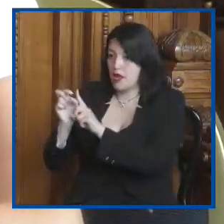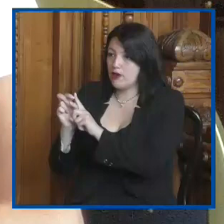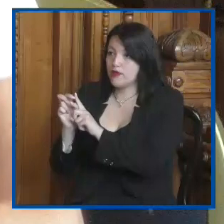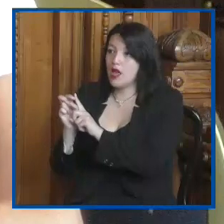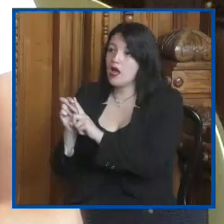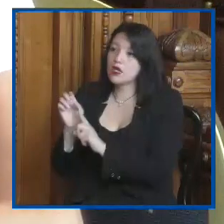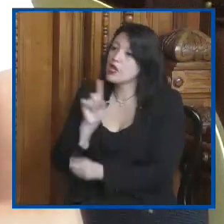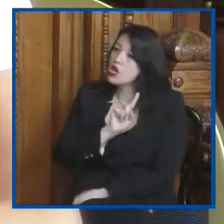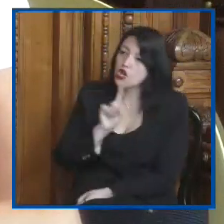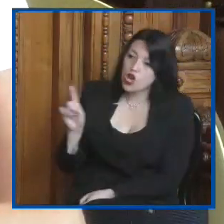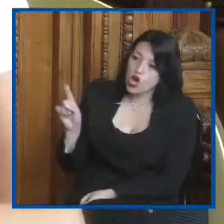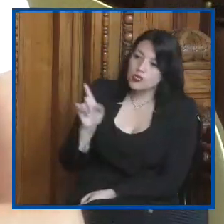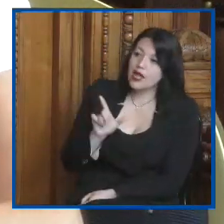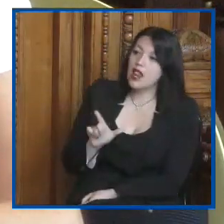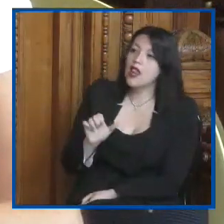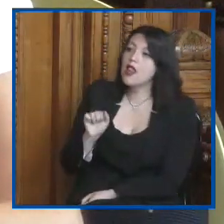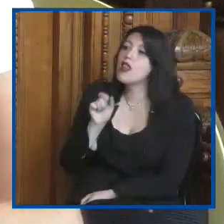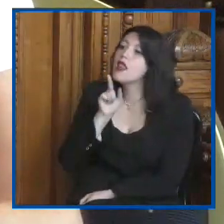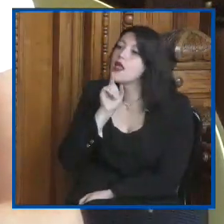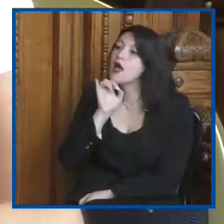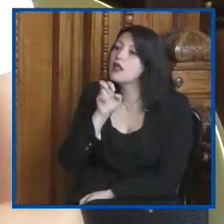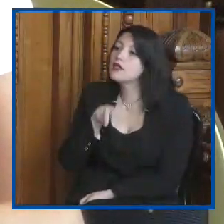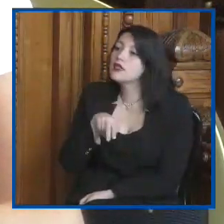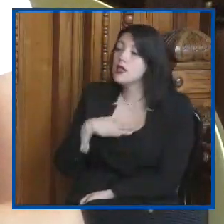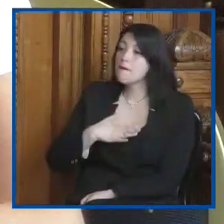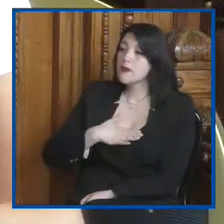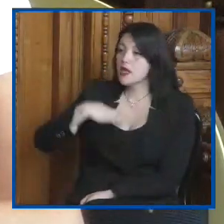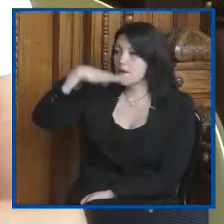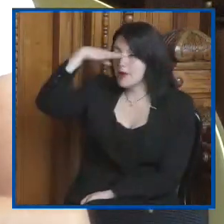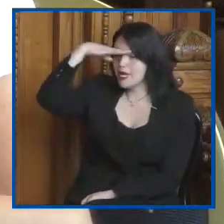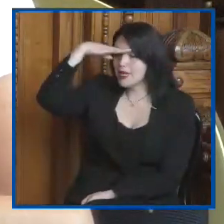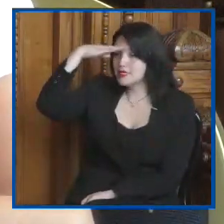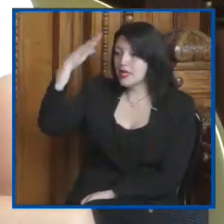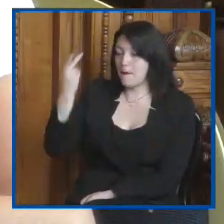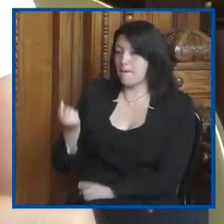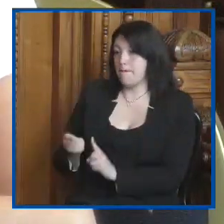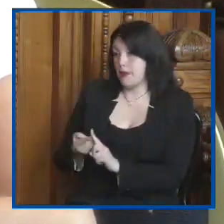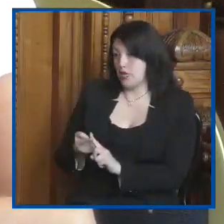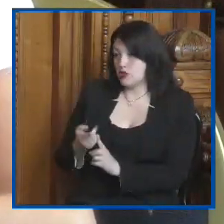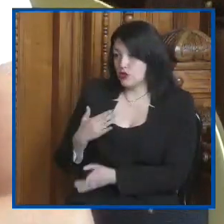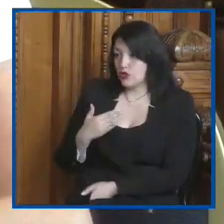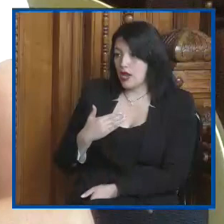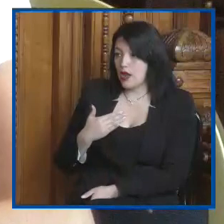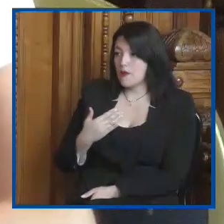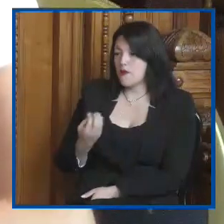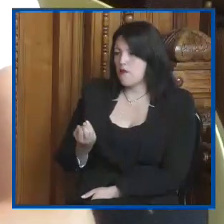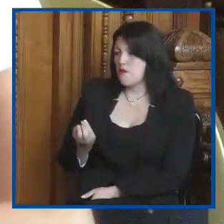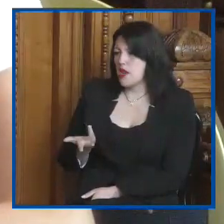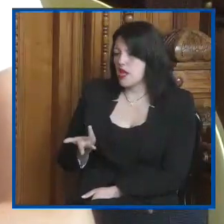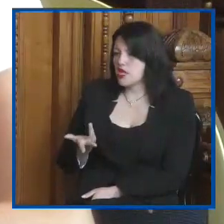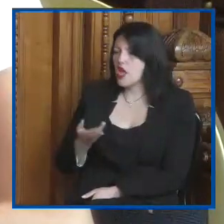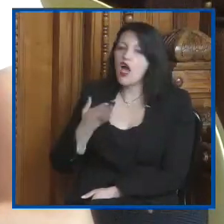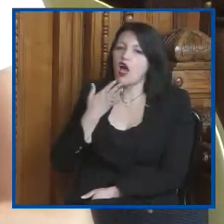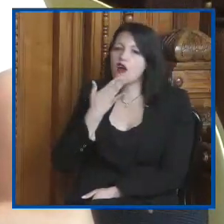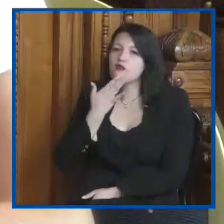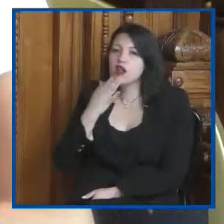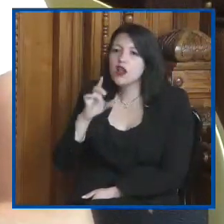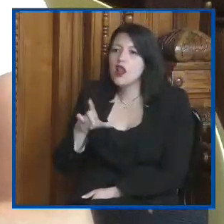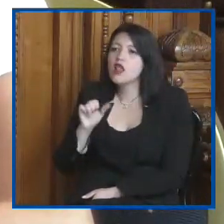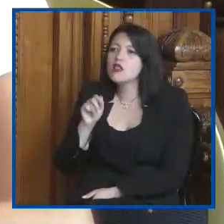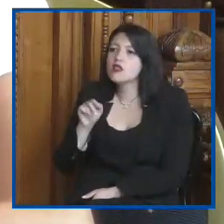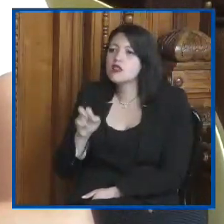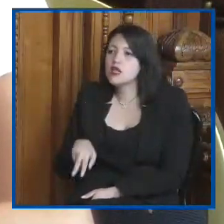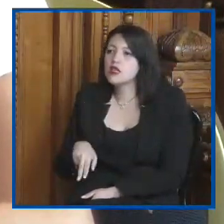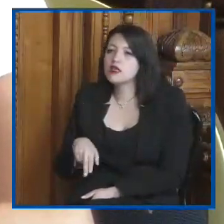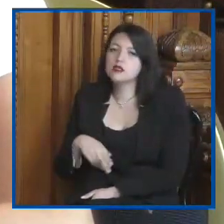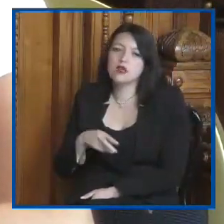latín. Y desde mi experiencia personal es, ¿para qué hablarles en latín si vivimos en